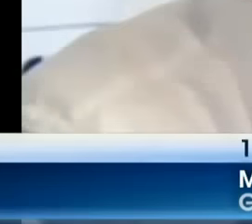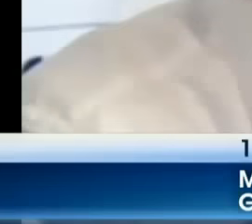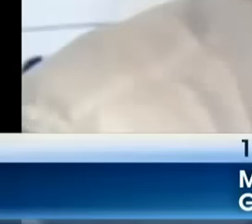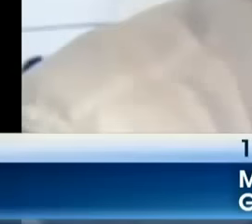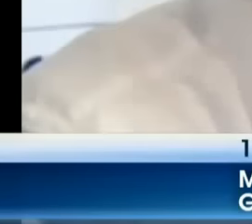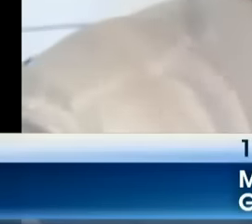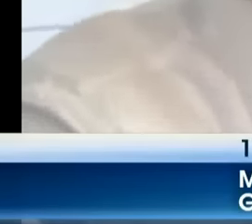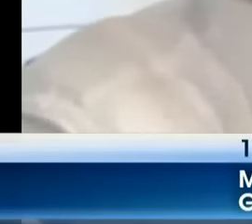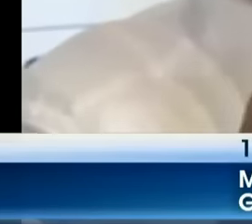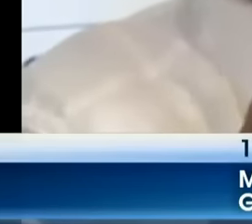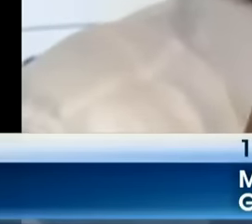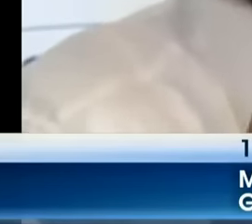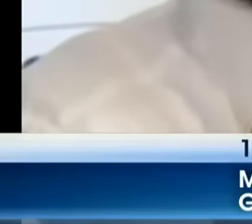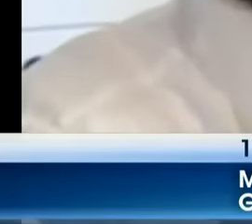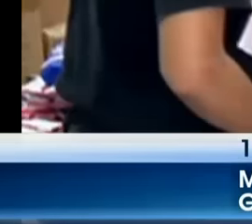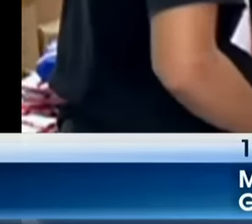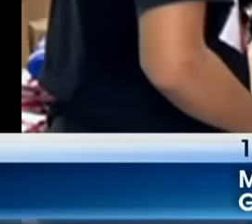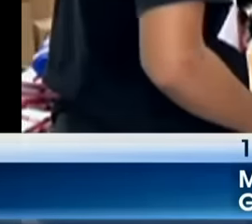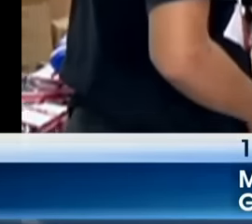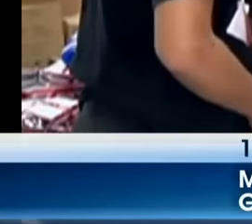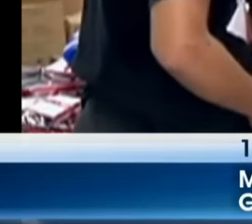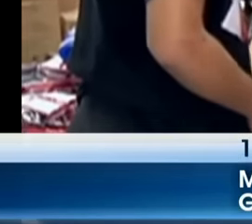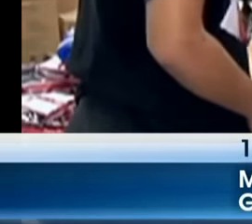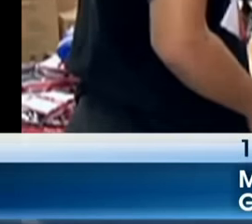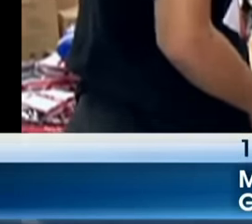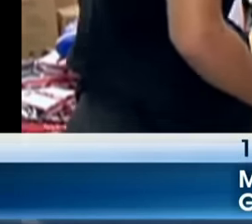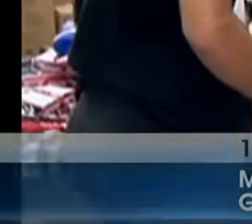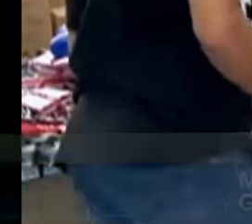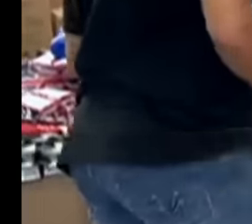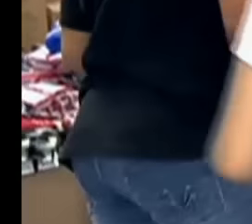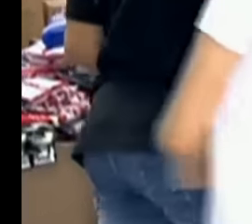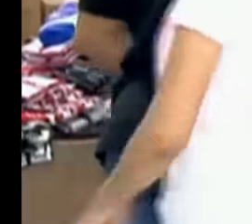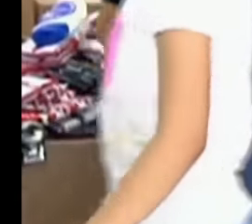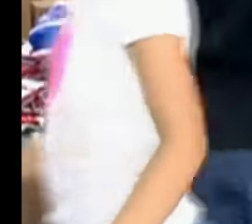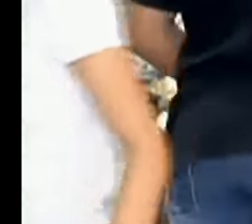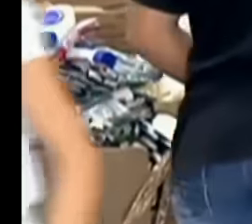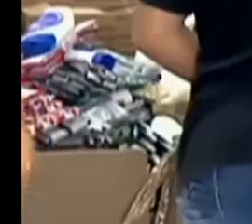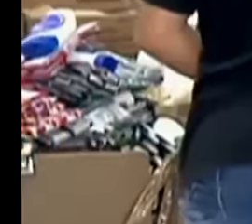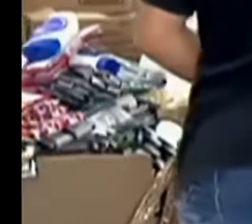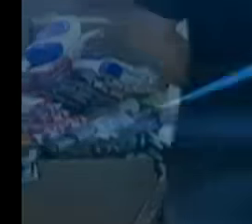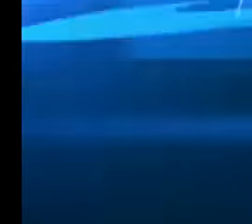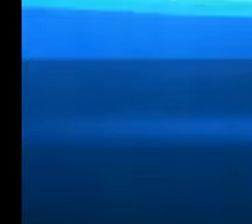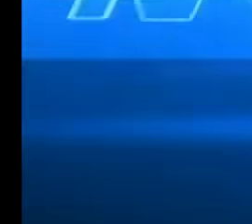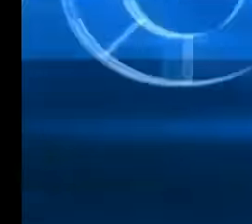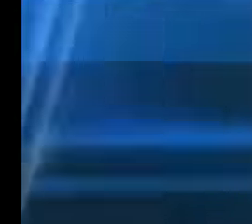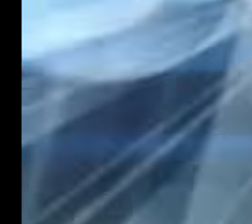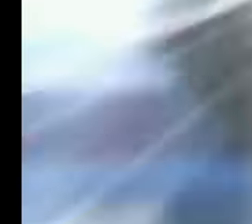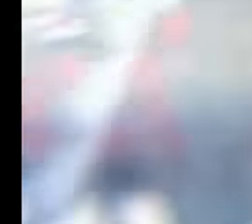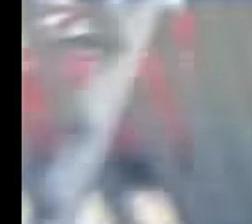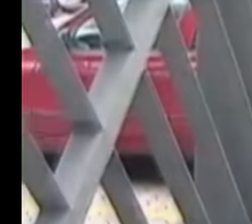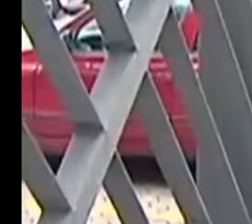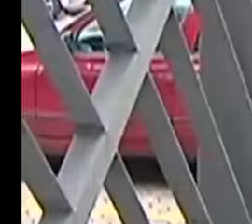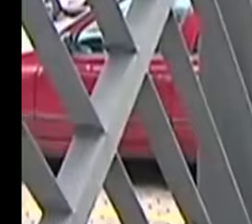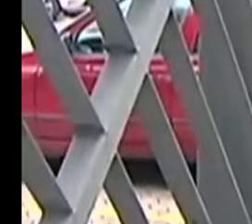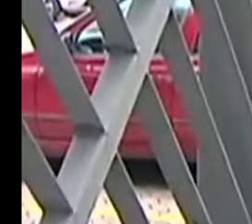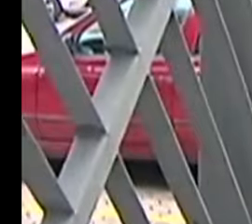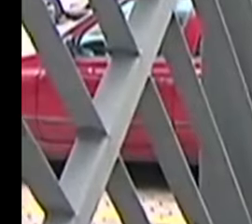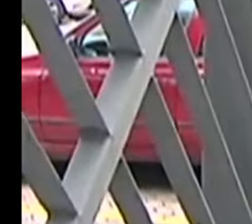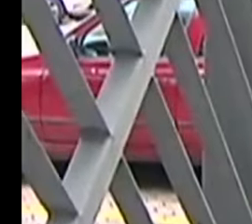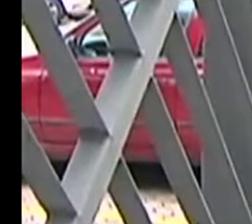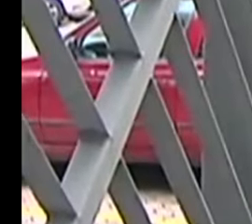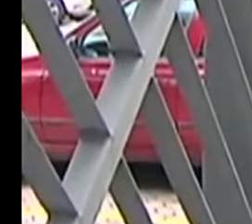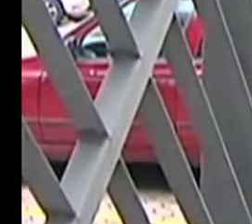interferencia. Por eso la aclaración. Informó Luxiora Salazar. Recuerde que si